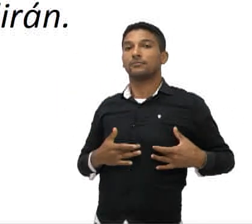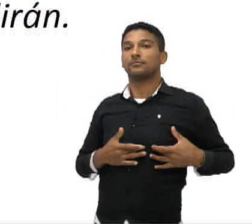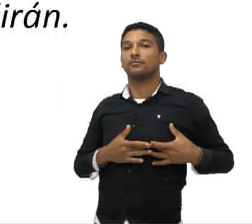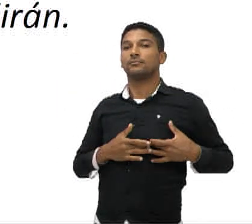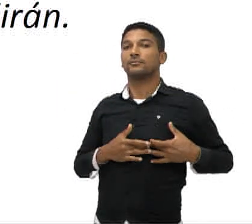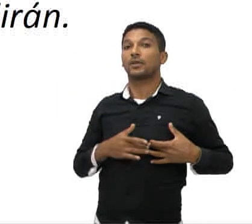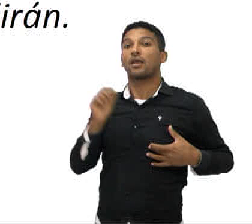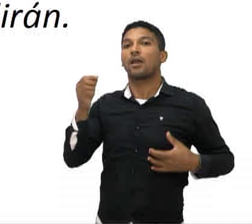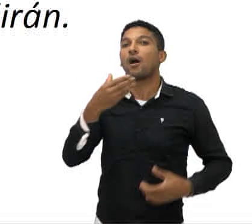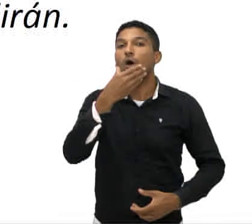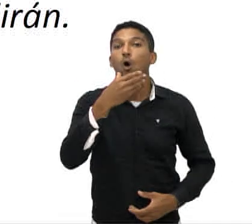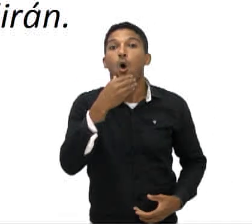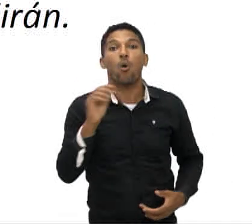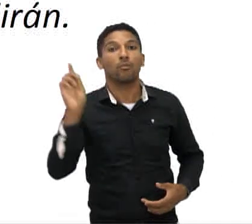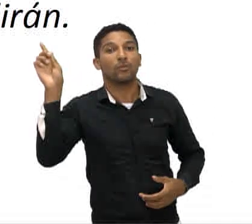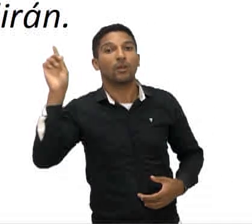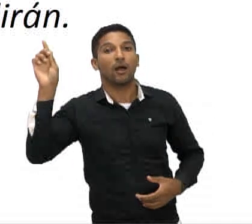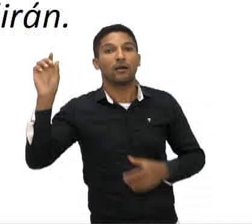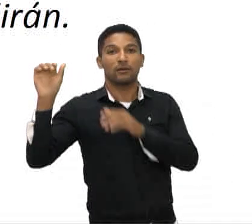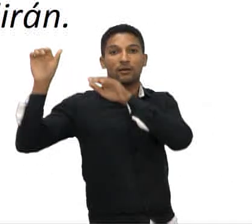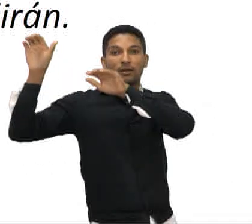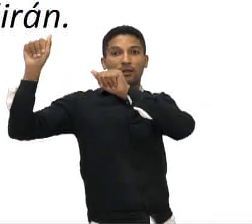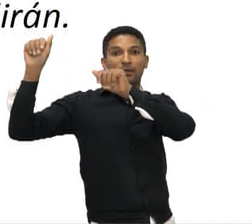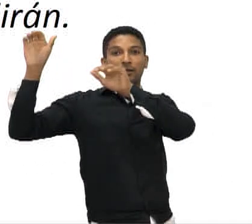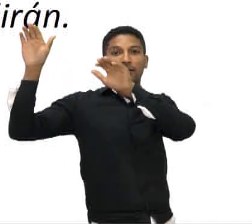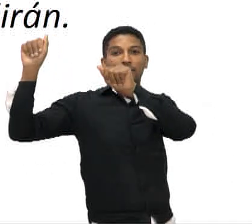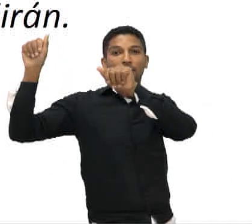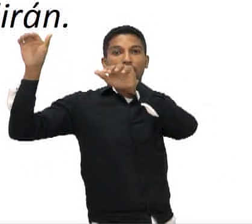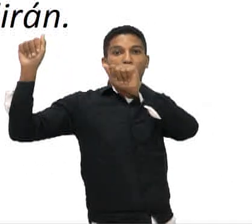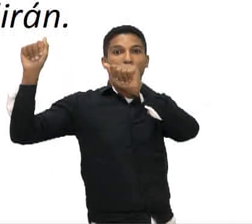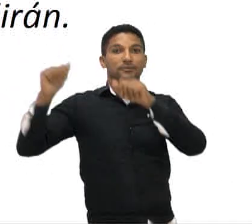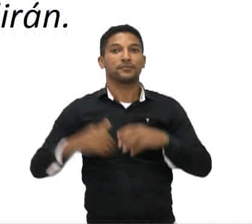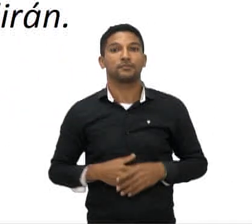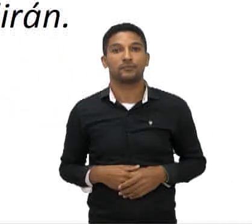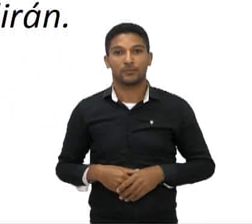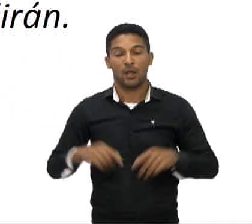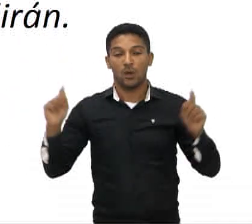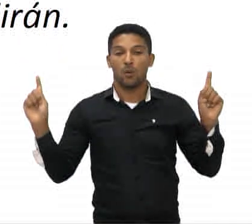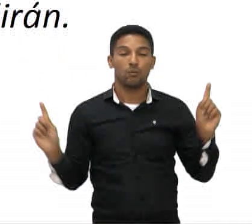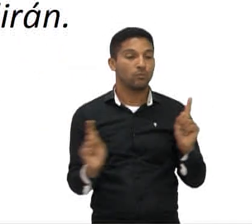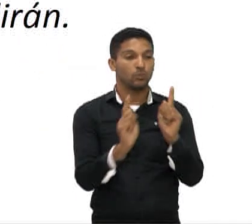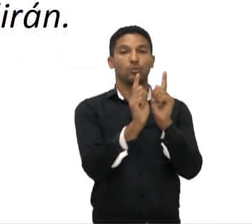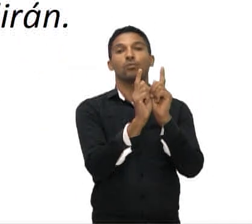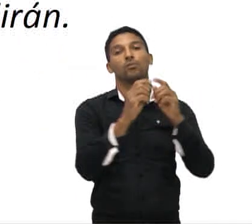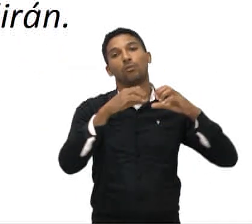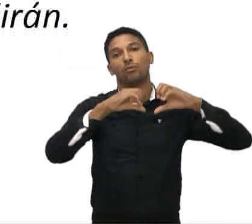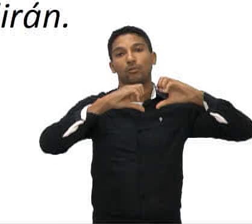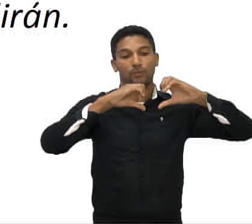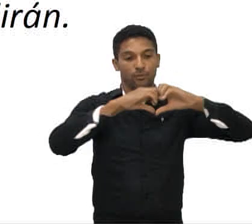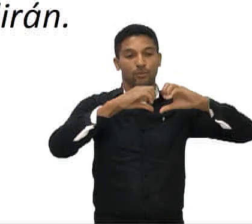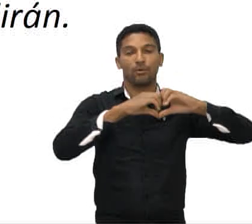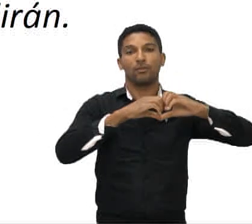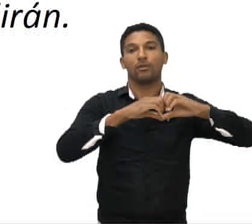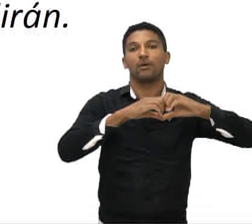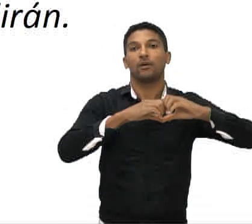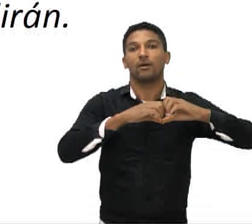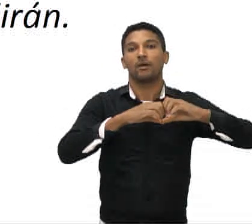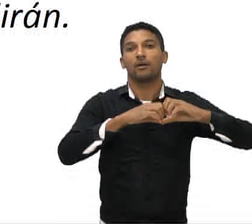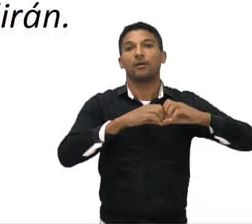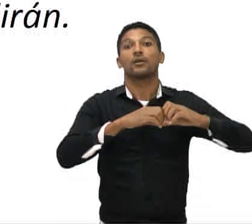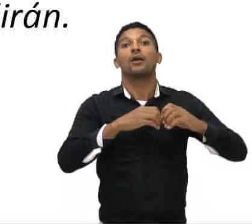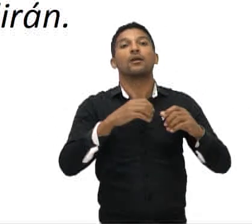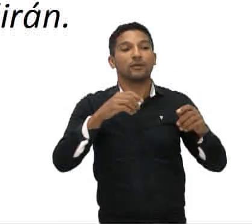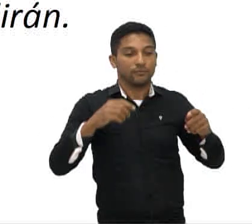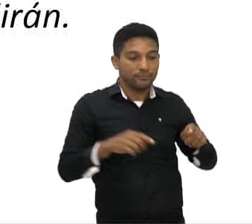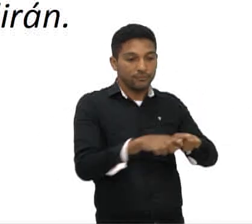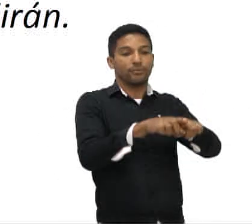3 niños, a quienes la madre amaba, cuidaba y protegía. La joven comenzó a pedirle al